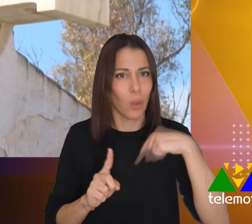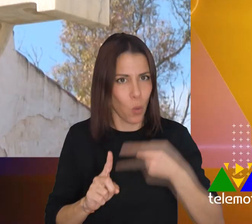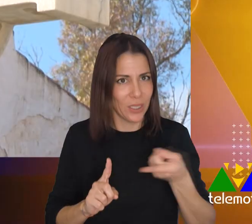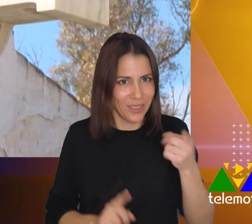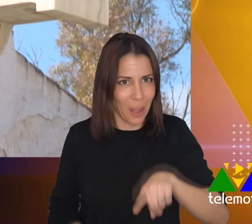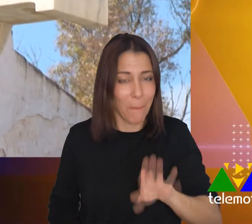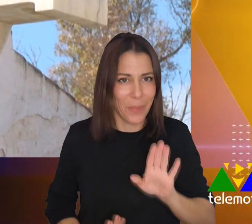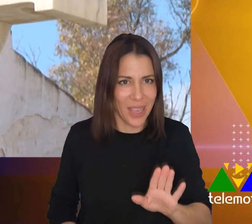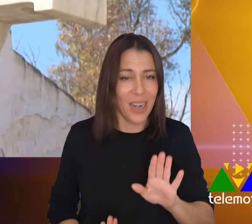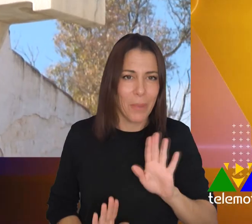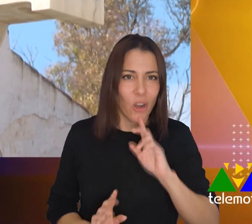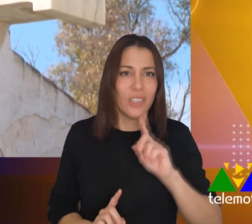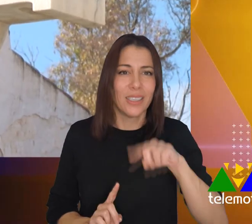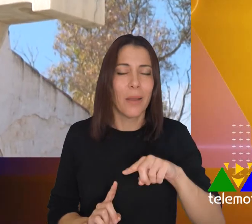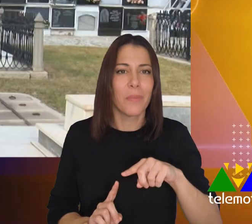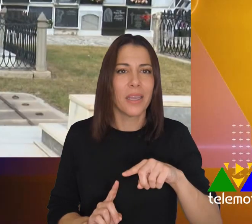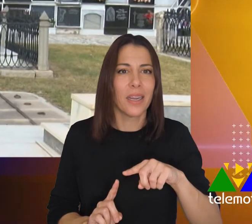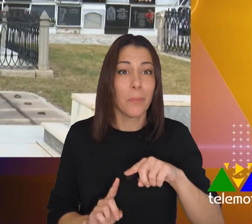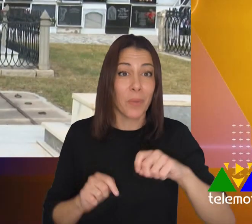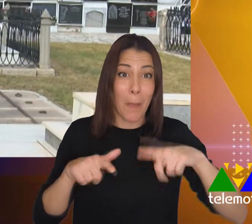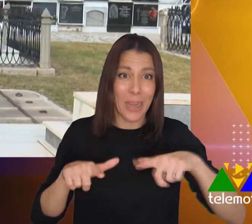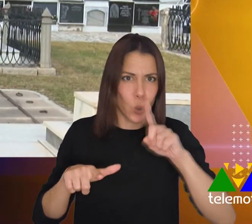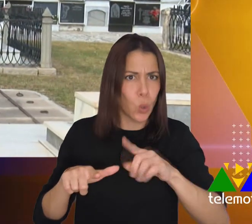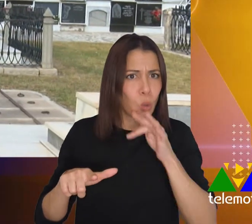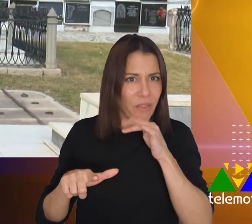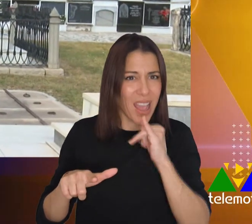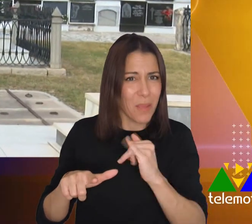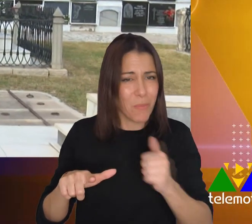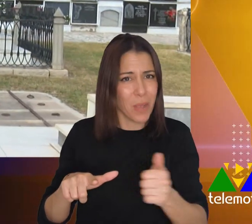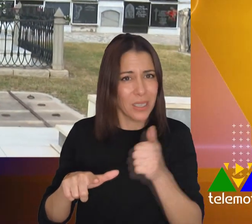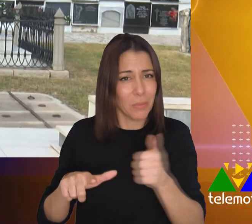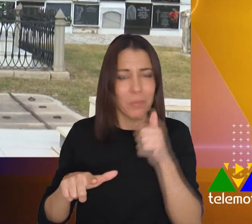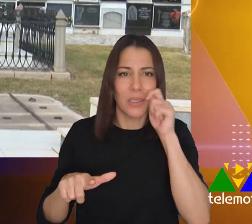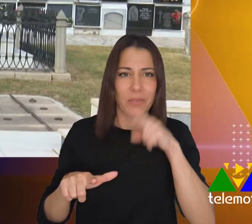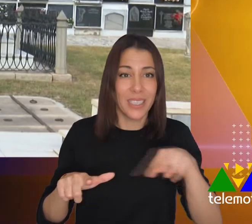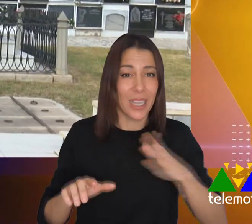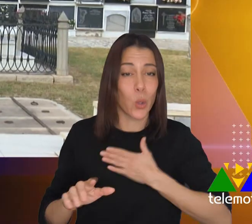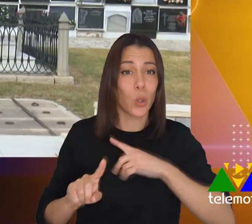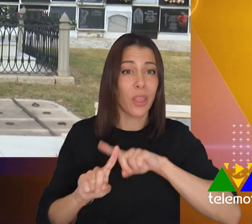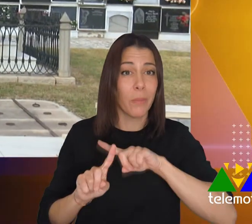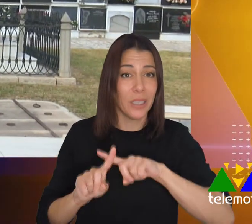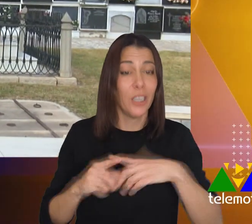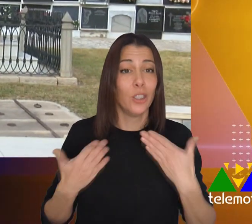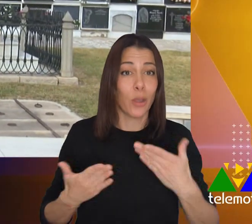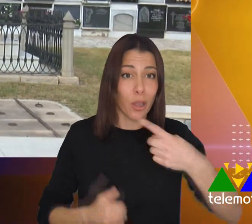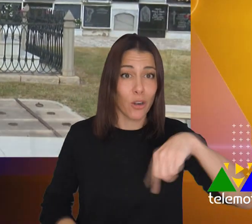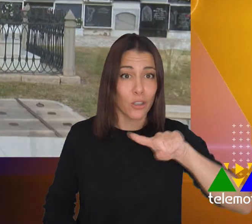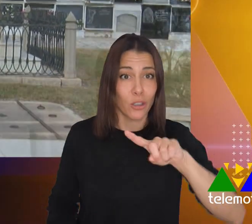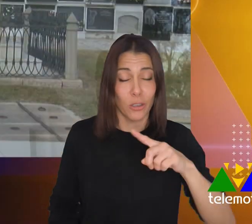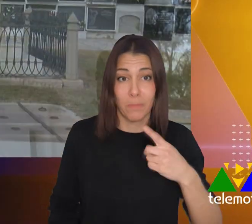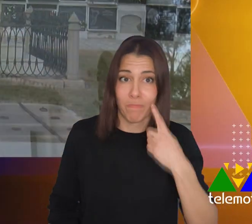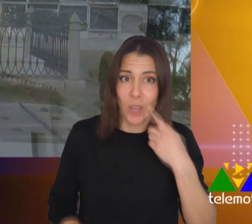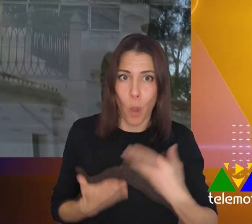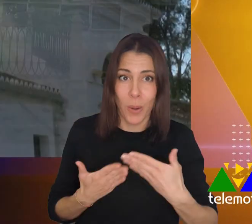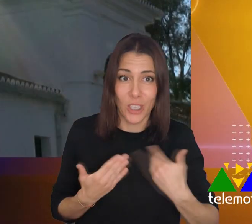acaso nos iremos a la otra parte de este patio 1, porque nos queda por seguir visitando nuestro cementerio, y como ustedes bien están